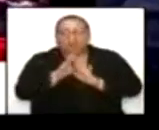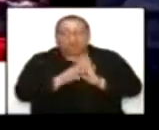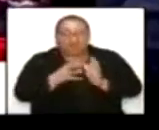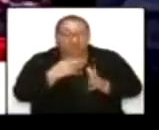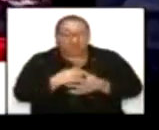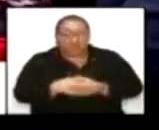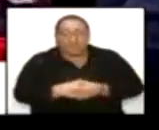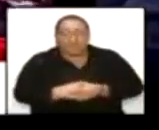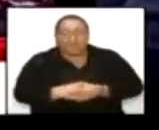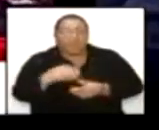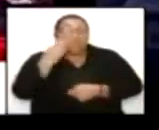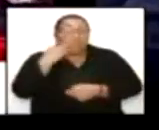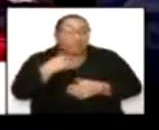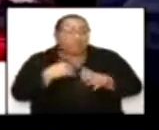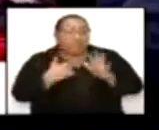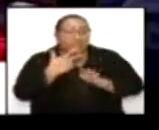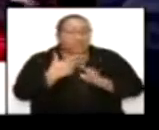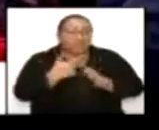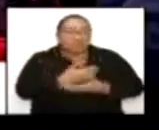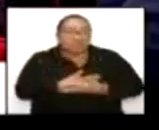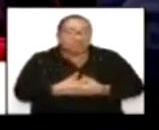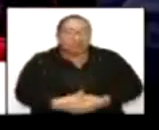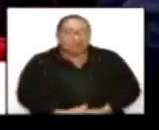menores. 2 menores.